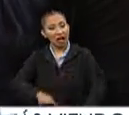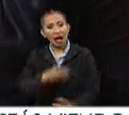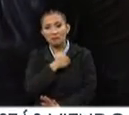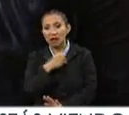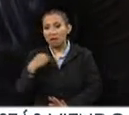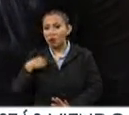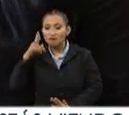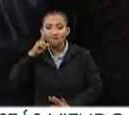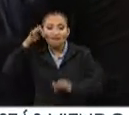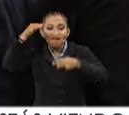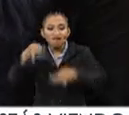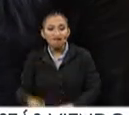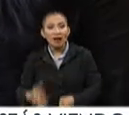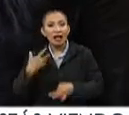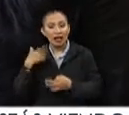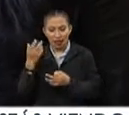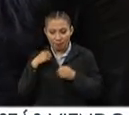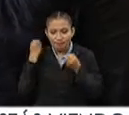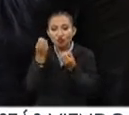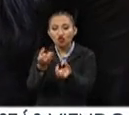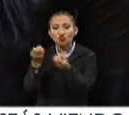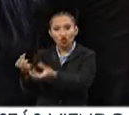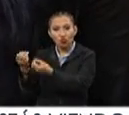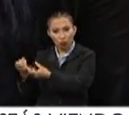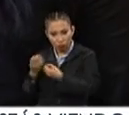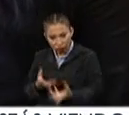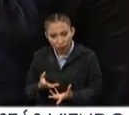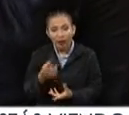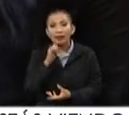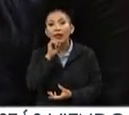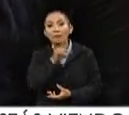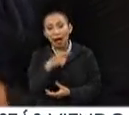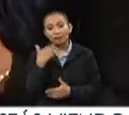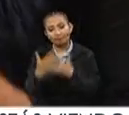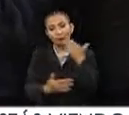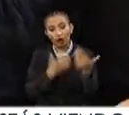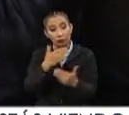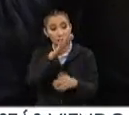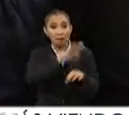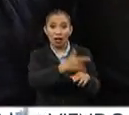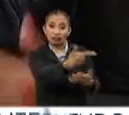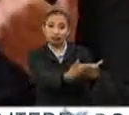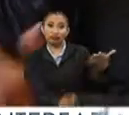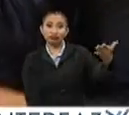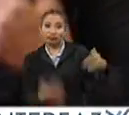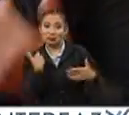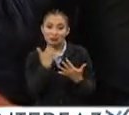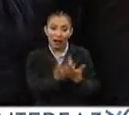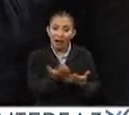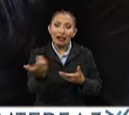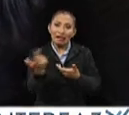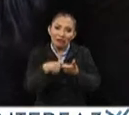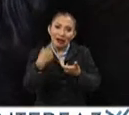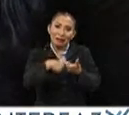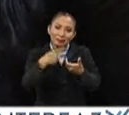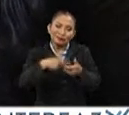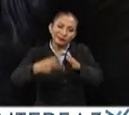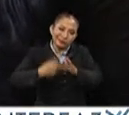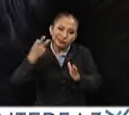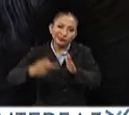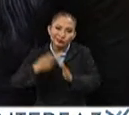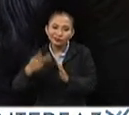totalmente verificadas, inscritas y recibiendo los beneficios, y en proceso pues muchísimas más. Estamos en el